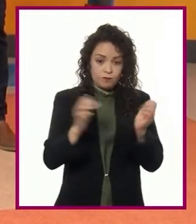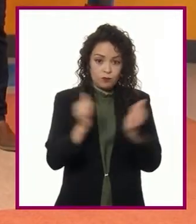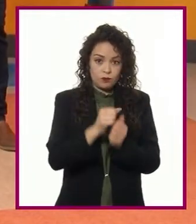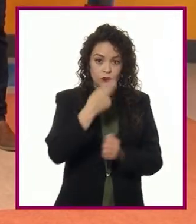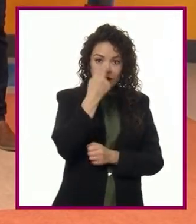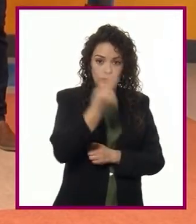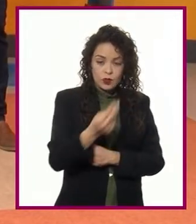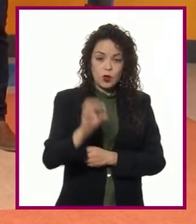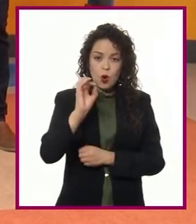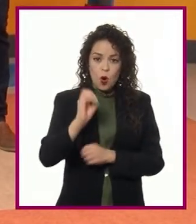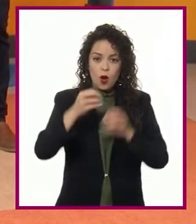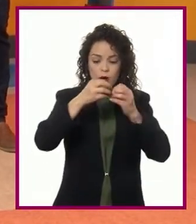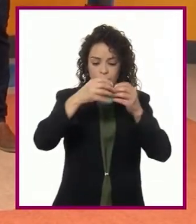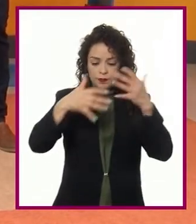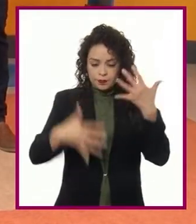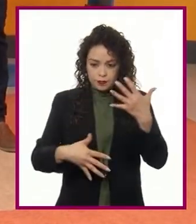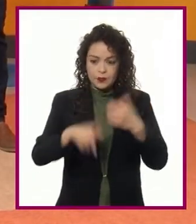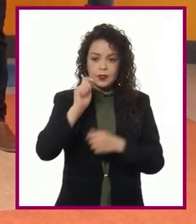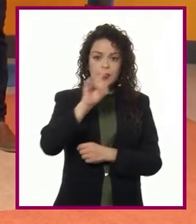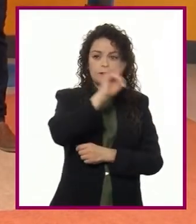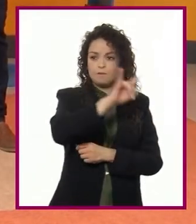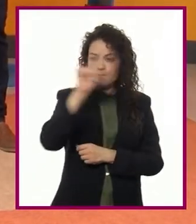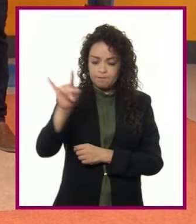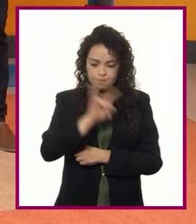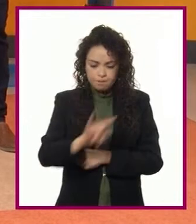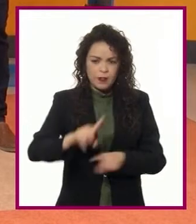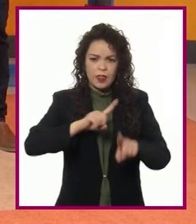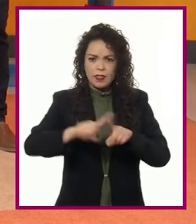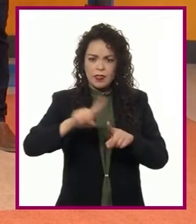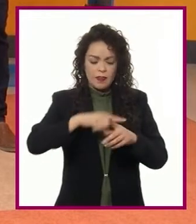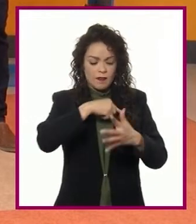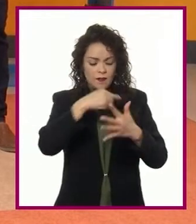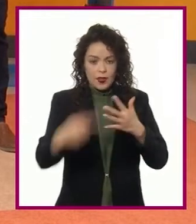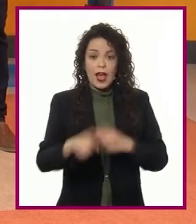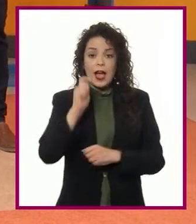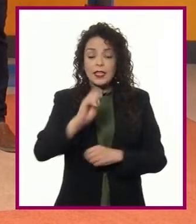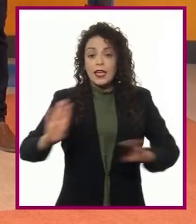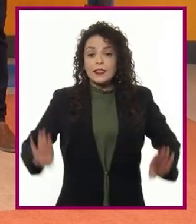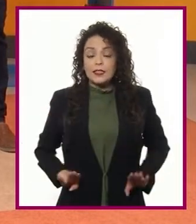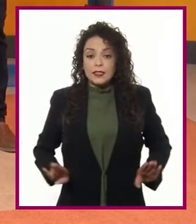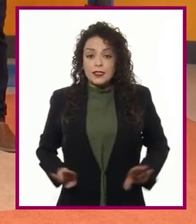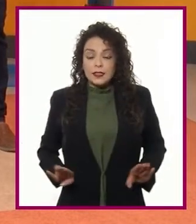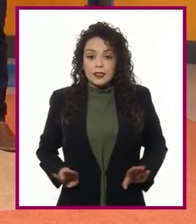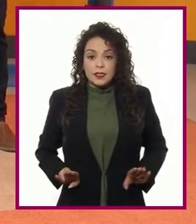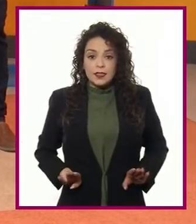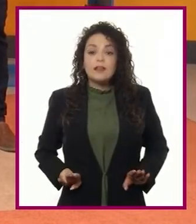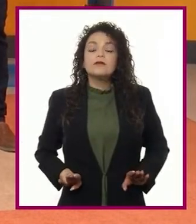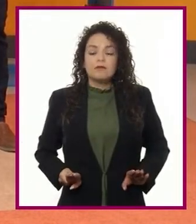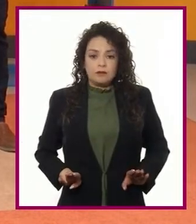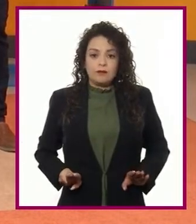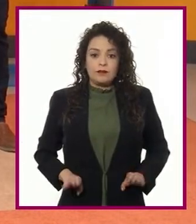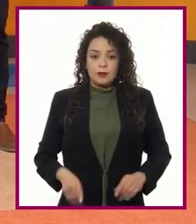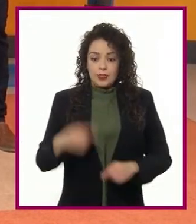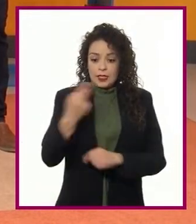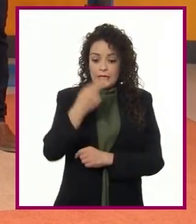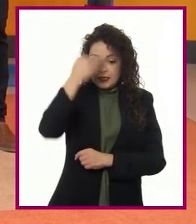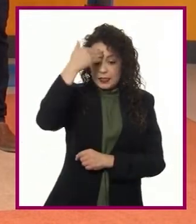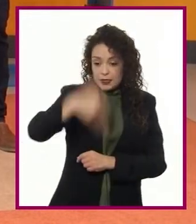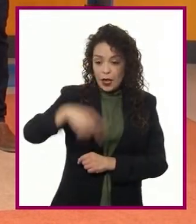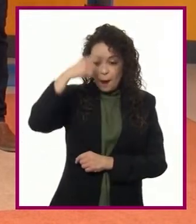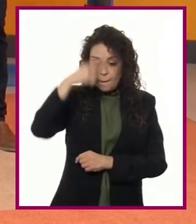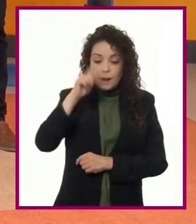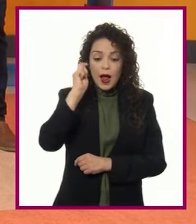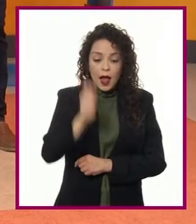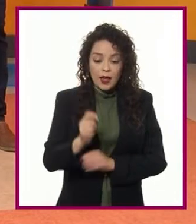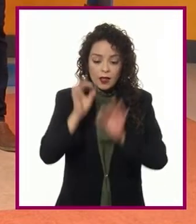un esquema, cartel o plano todas las características que se deban de tomar en cuenta para su